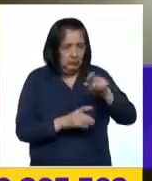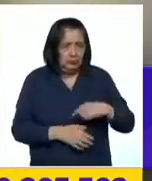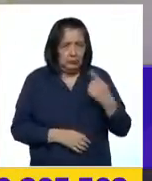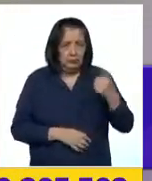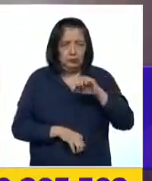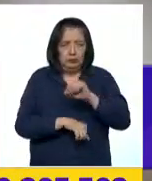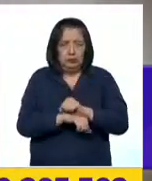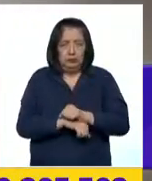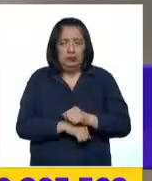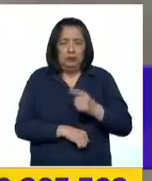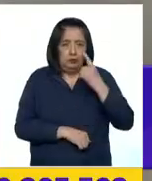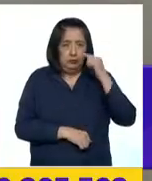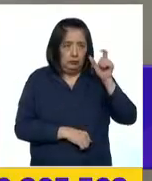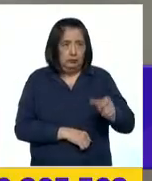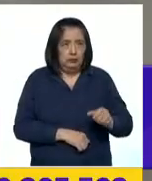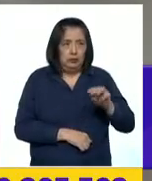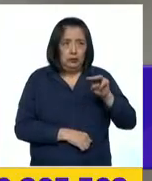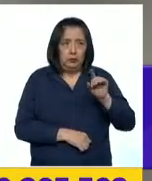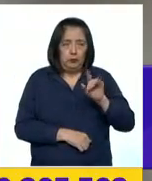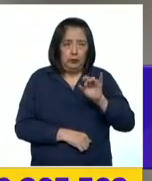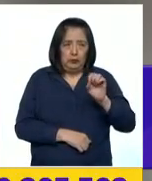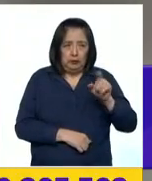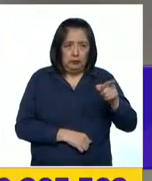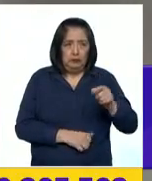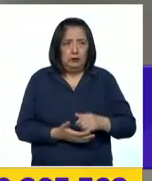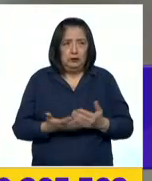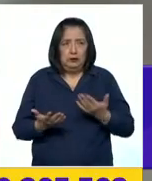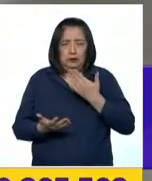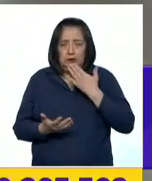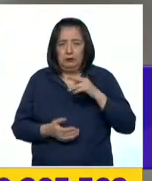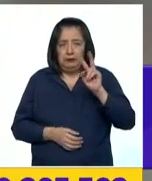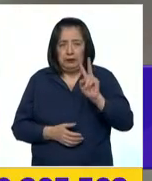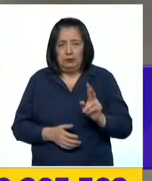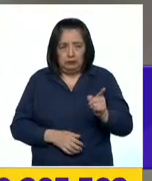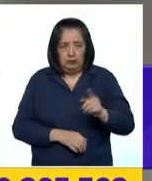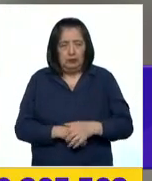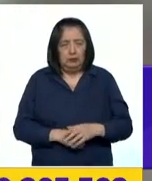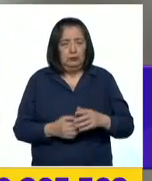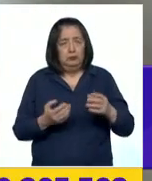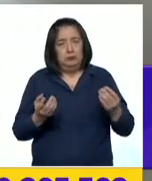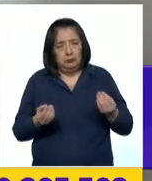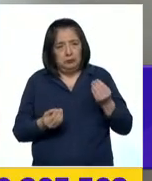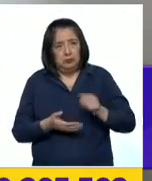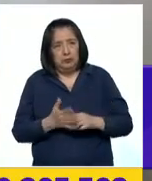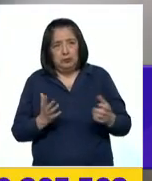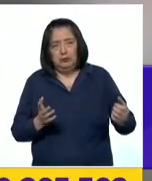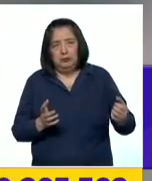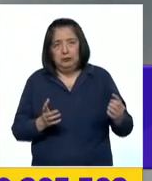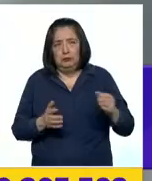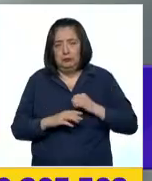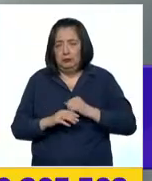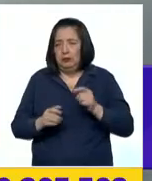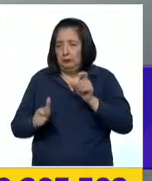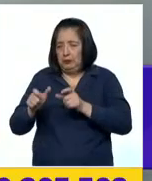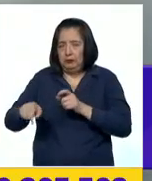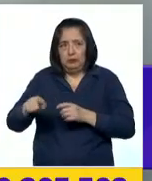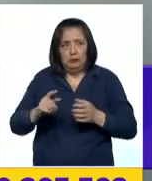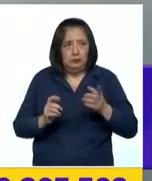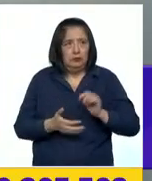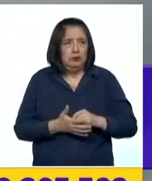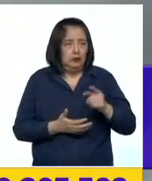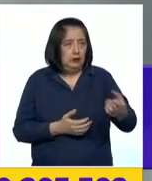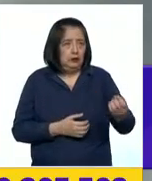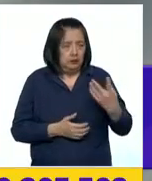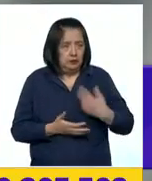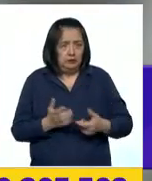quedó detenido Moisés Jesús Núñez Medina, de nacionalidad venezolana, por presunto delito contra la seguridad pública. Él dijo